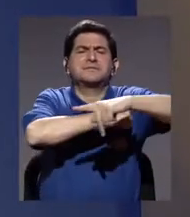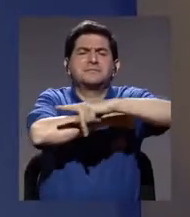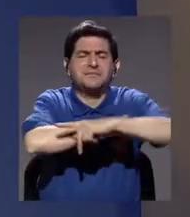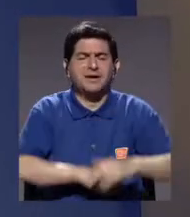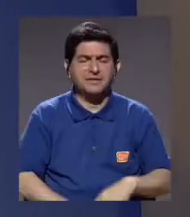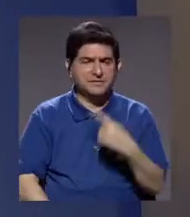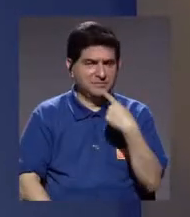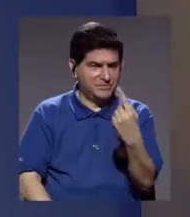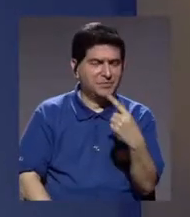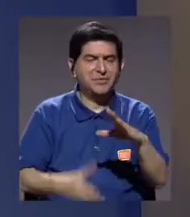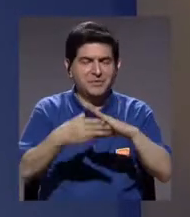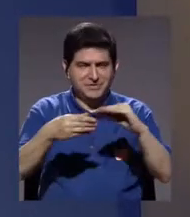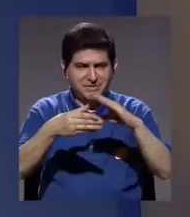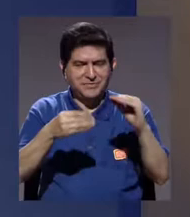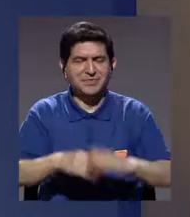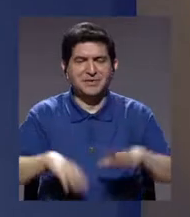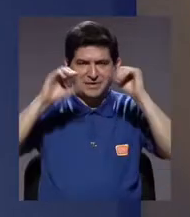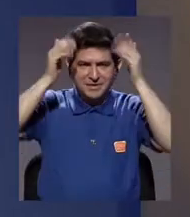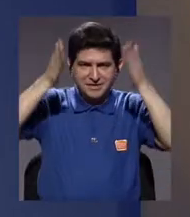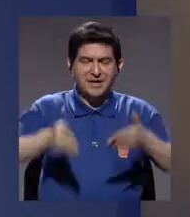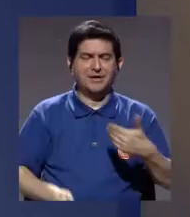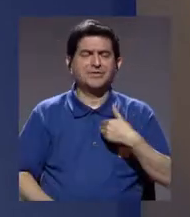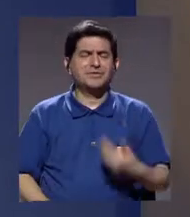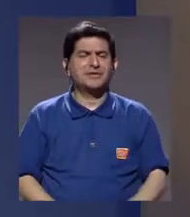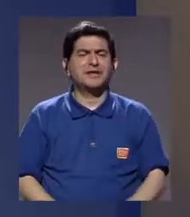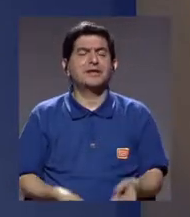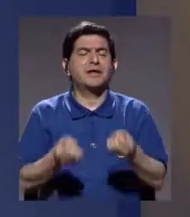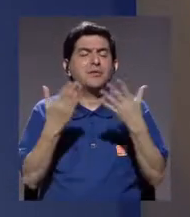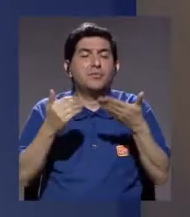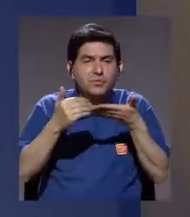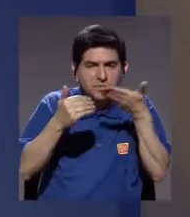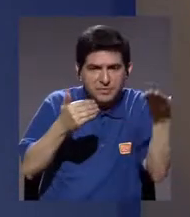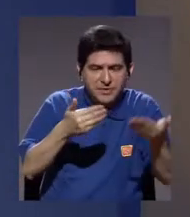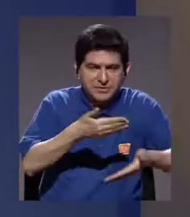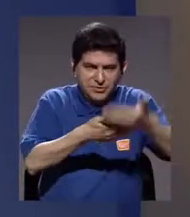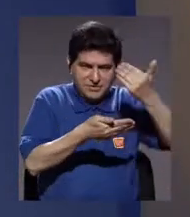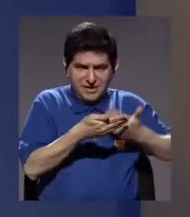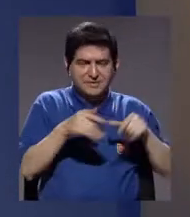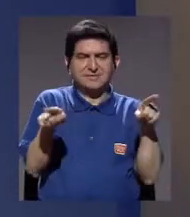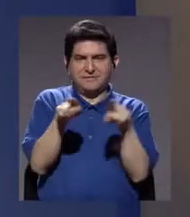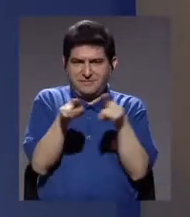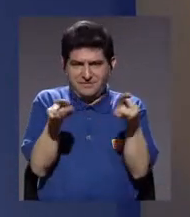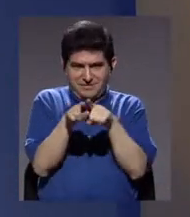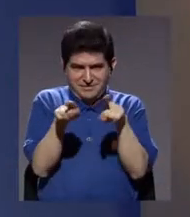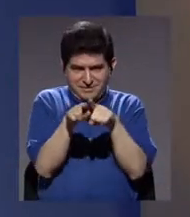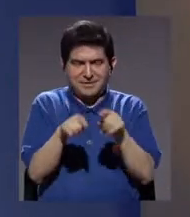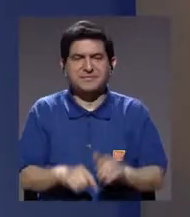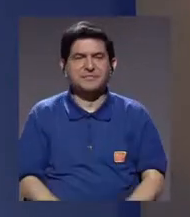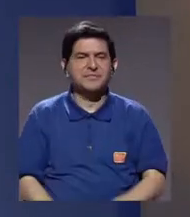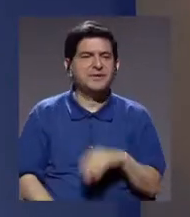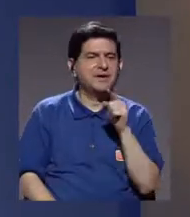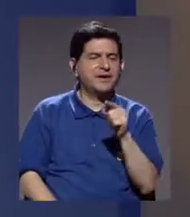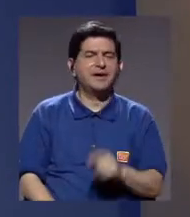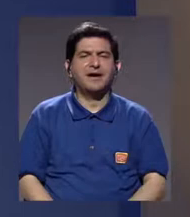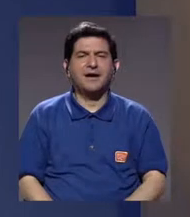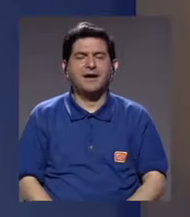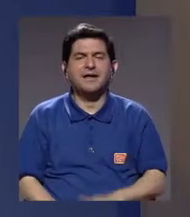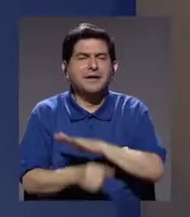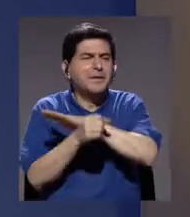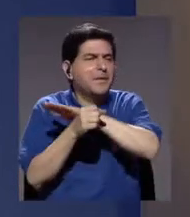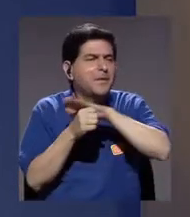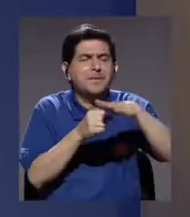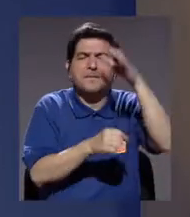como comenta el señor embajador, está lleno no solamente de esos vestigios, sino también de una